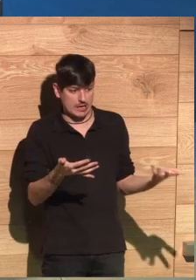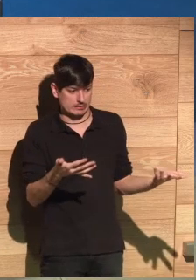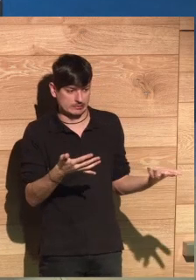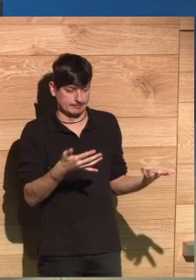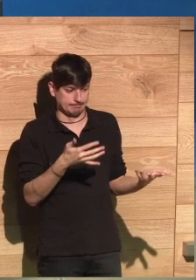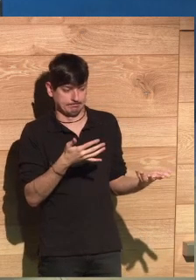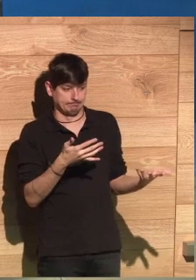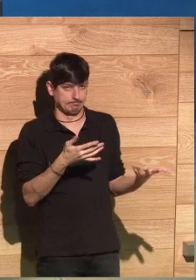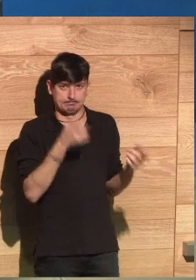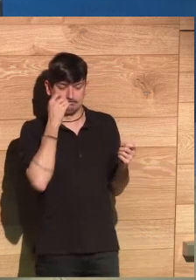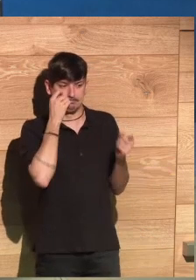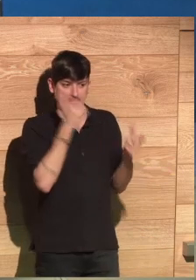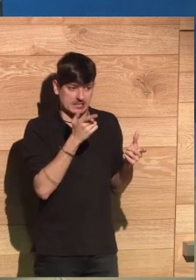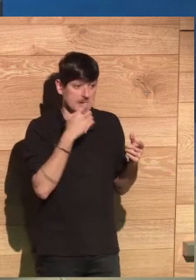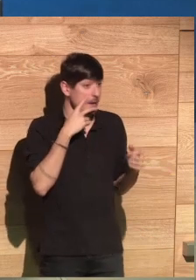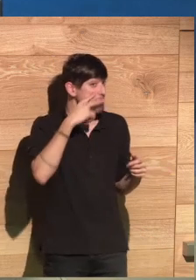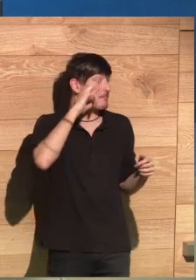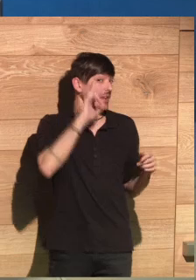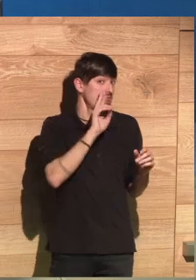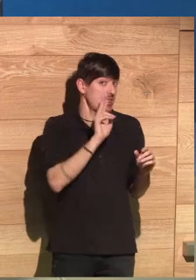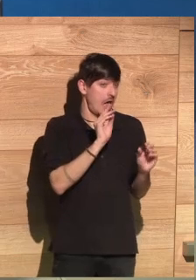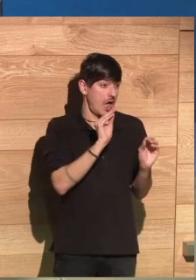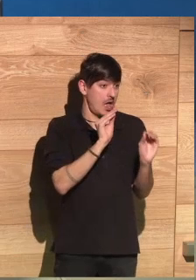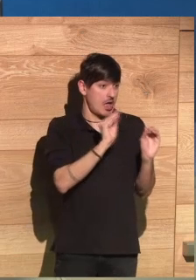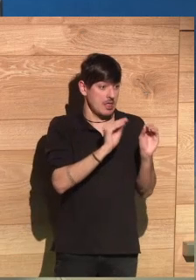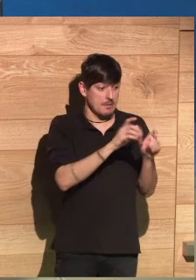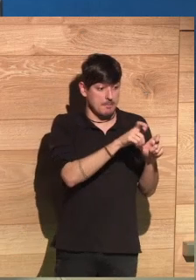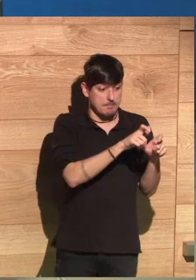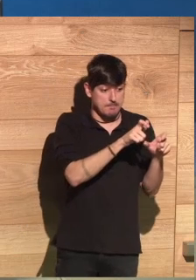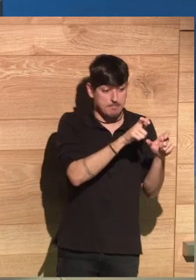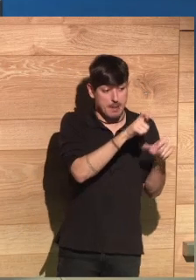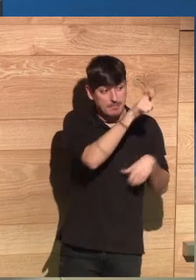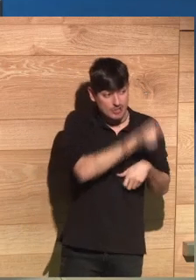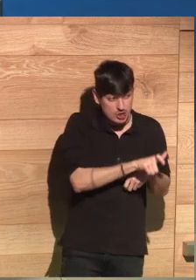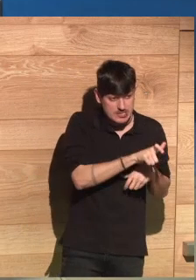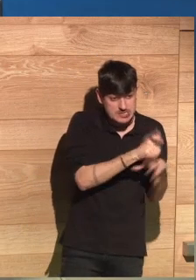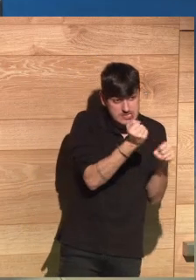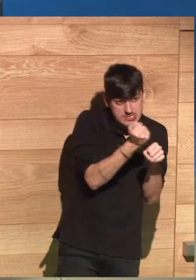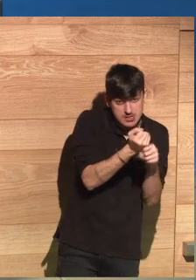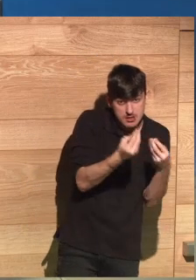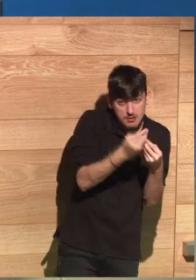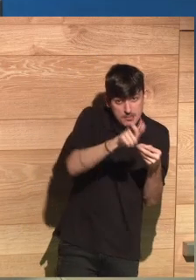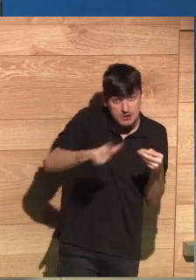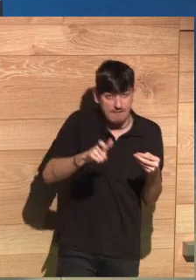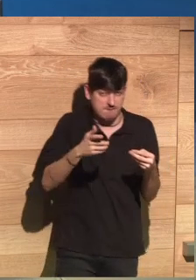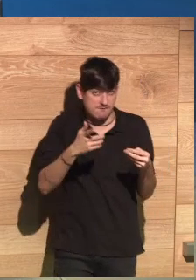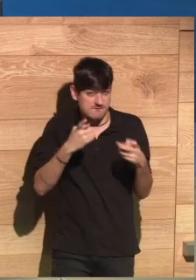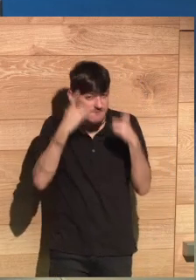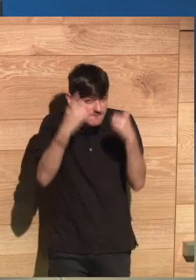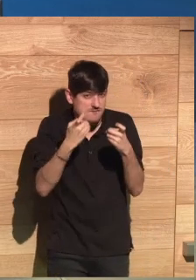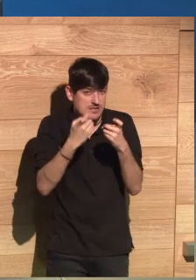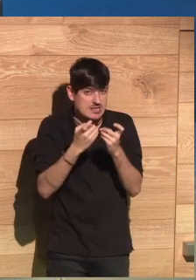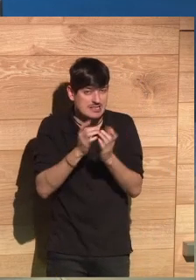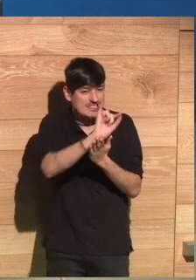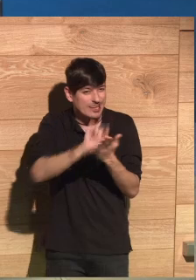la experiencia de la persona que trabaja con personas que a su vez intentan avanzar en la escritura creativa. Es decir, es como